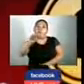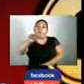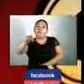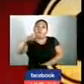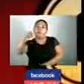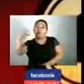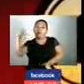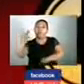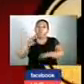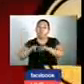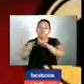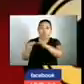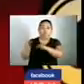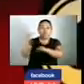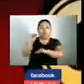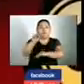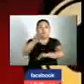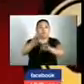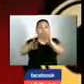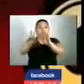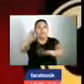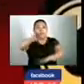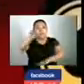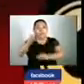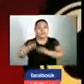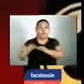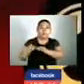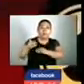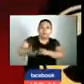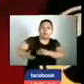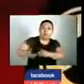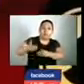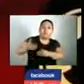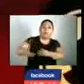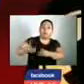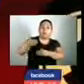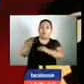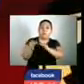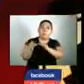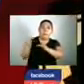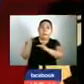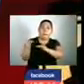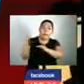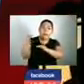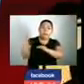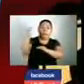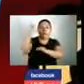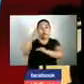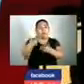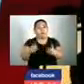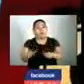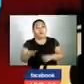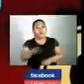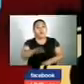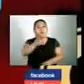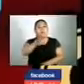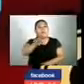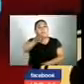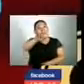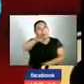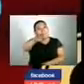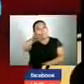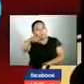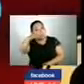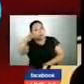un aumento del 28% año tras año y ligeramente superior a las estimaciones de 1030 millones de dólares